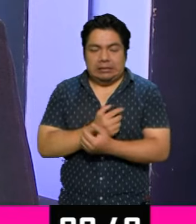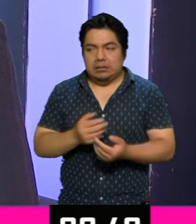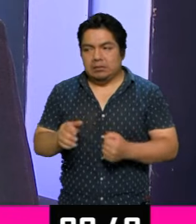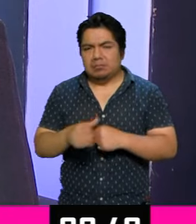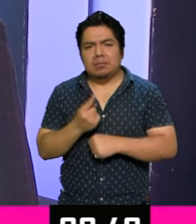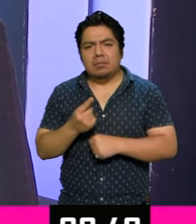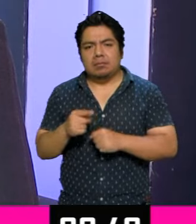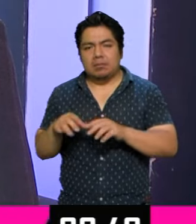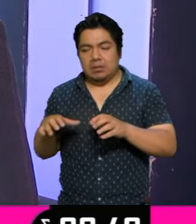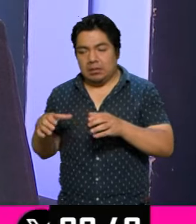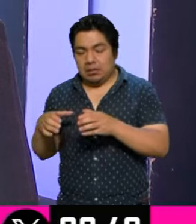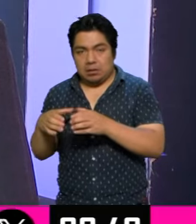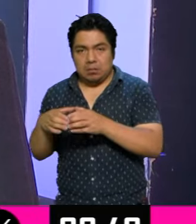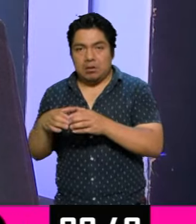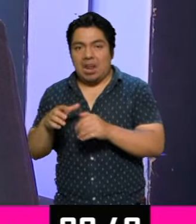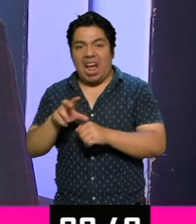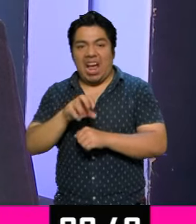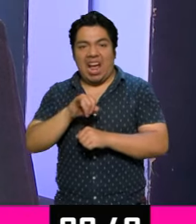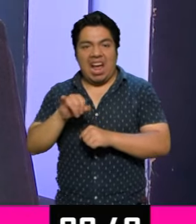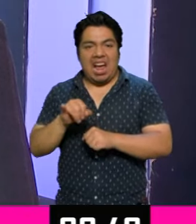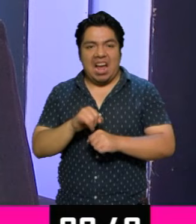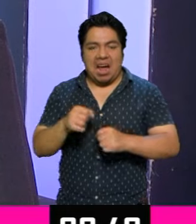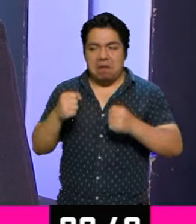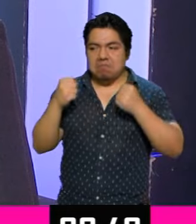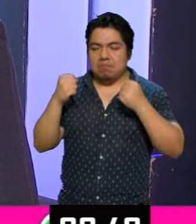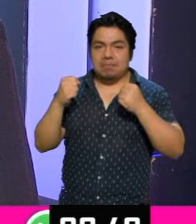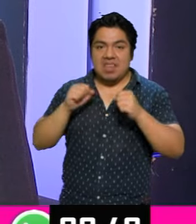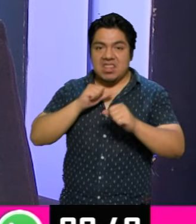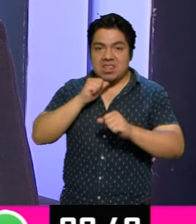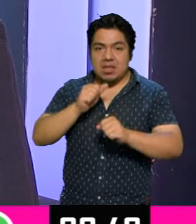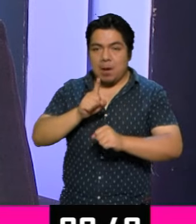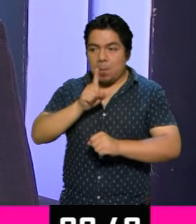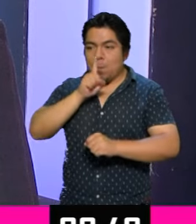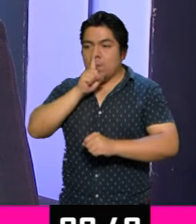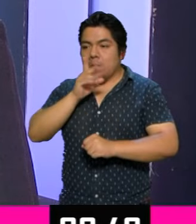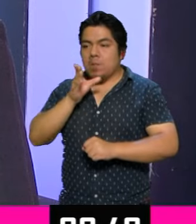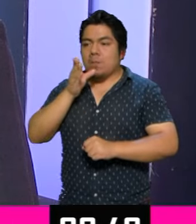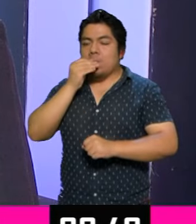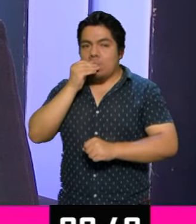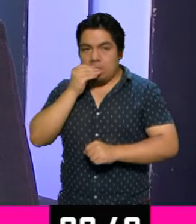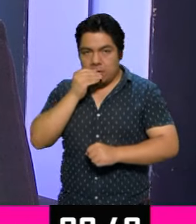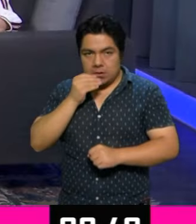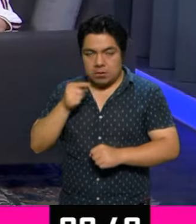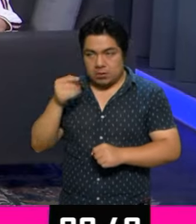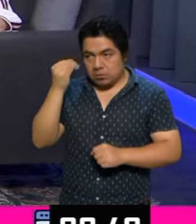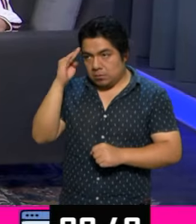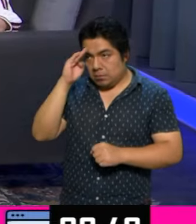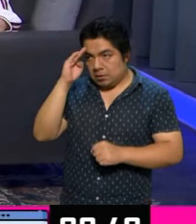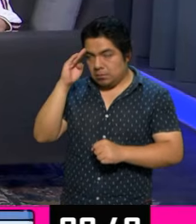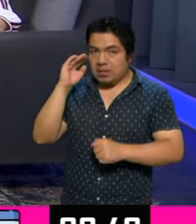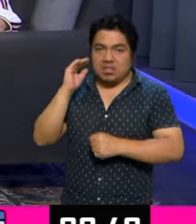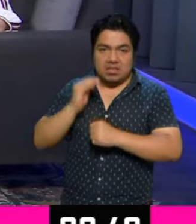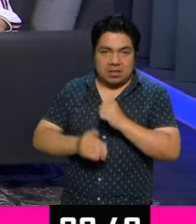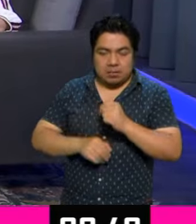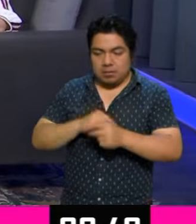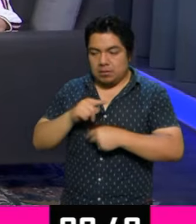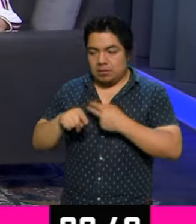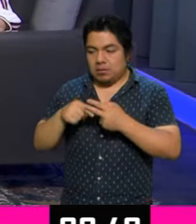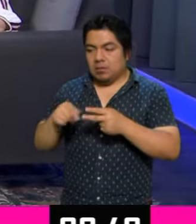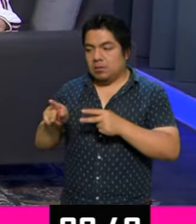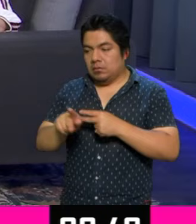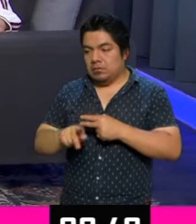estas comunidades no se manifestaran, para que estas comunidades dejaran de pensar como piensan, para que dejaran de tratar de ser